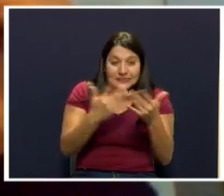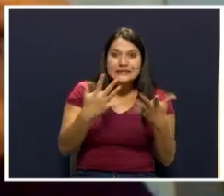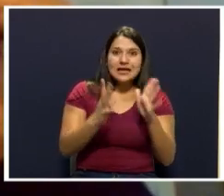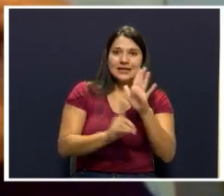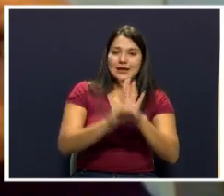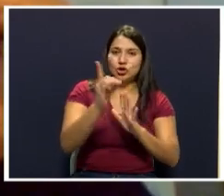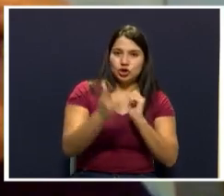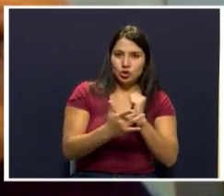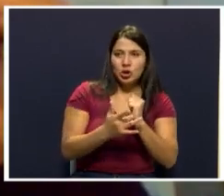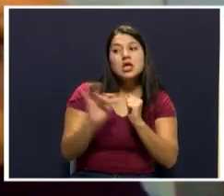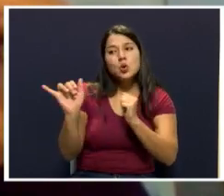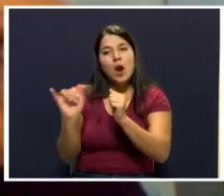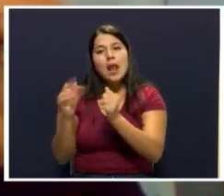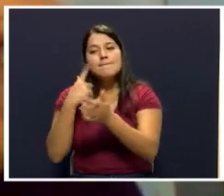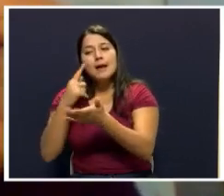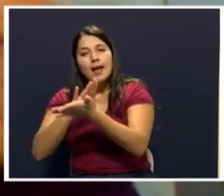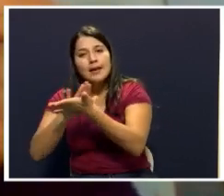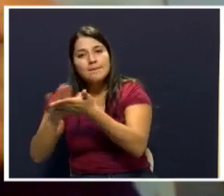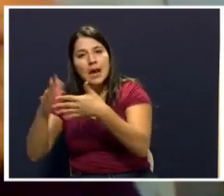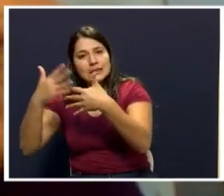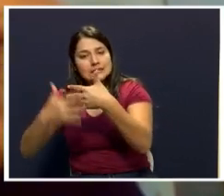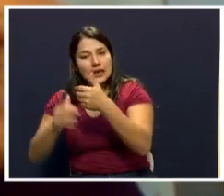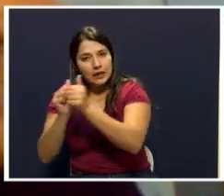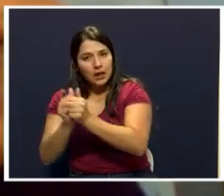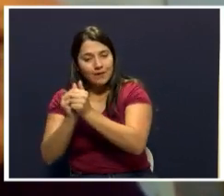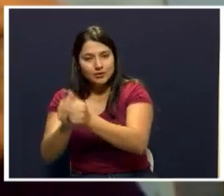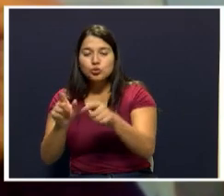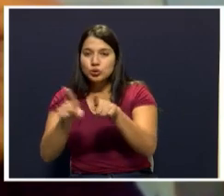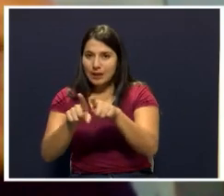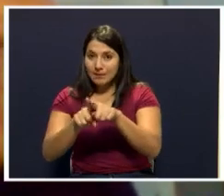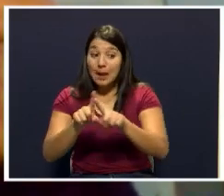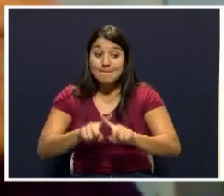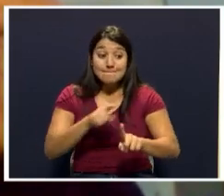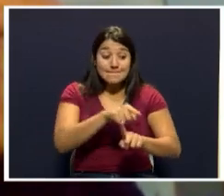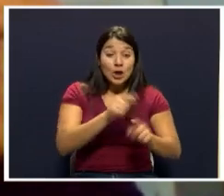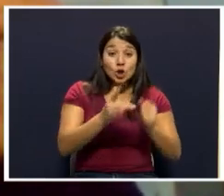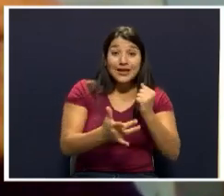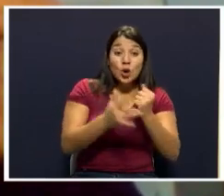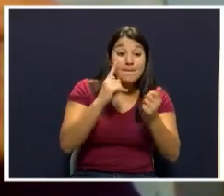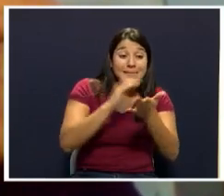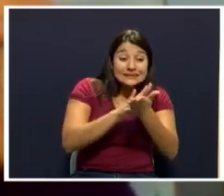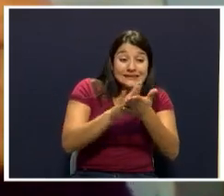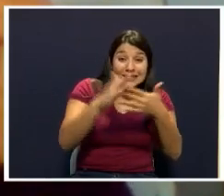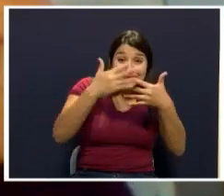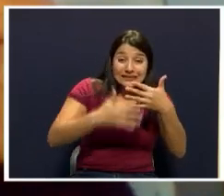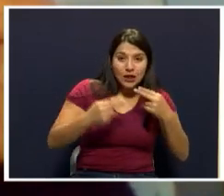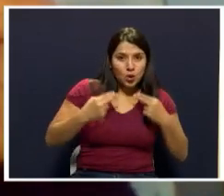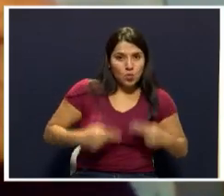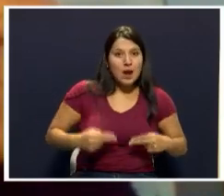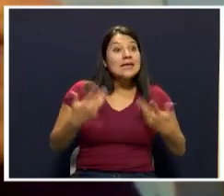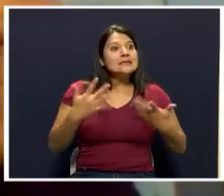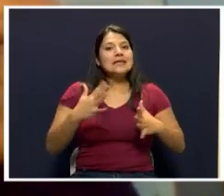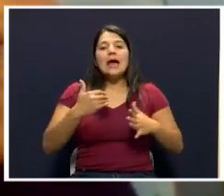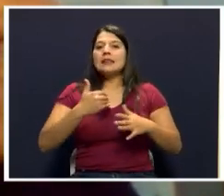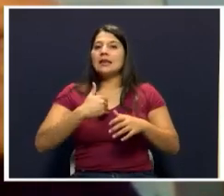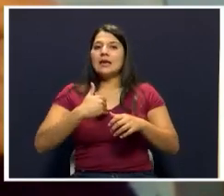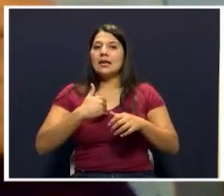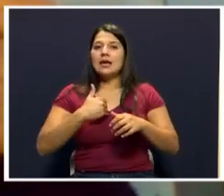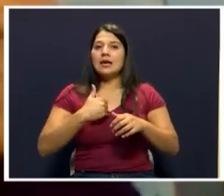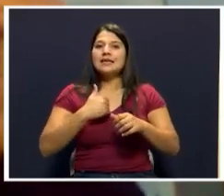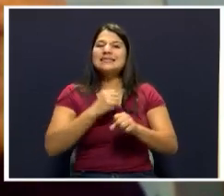Esta tecnología para purificar los anticuerpos humanos fue patentada por la Universidad de Costa Rica, dado que es una innovación